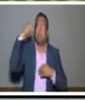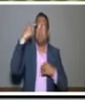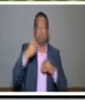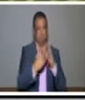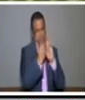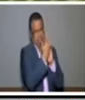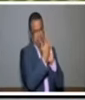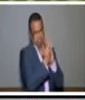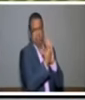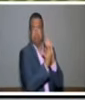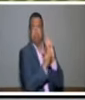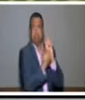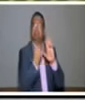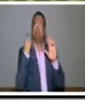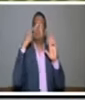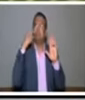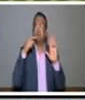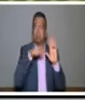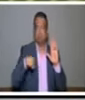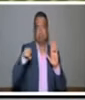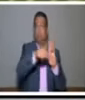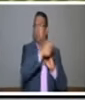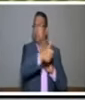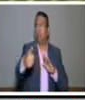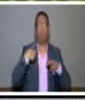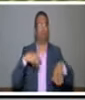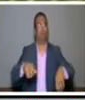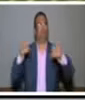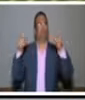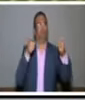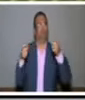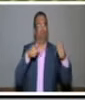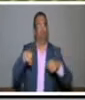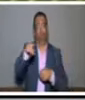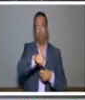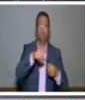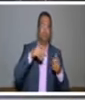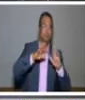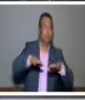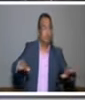a la diversidad de nuestros niños, a la autonomía de la escuela y al valor del magisterio.